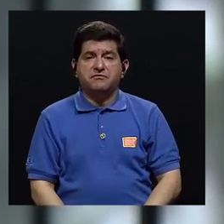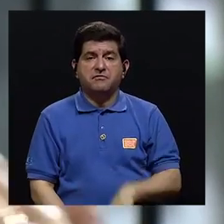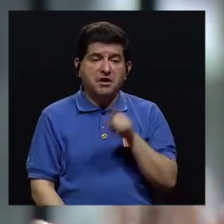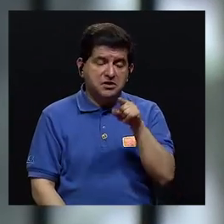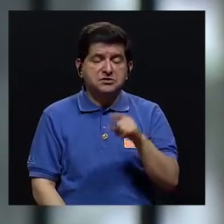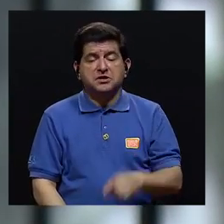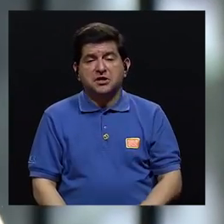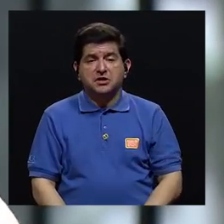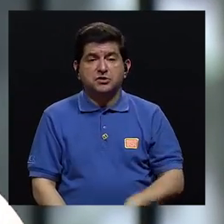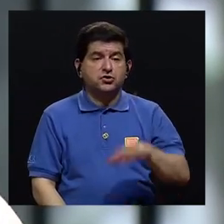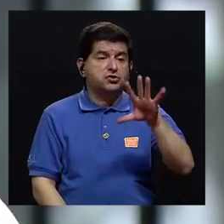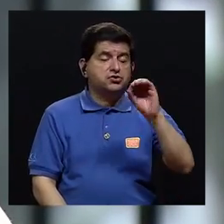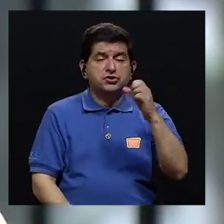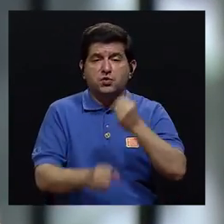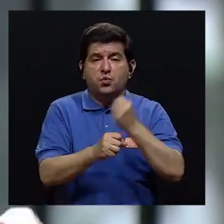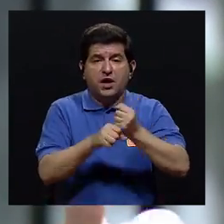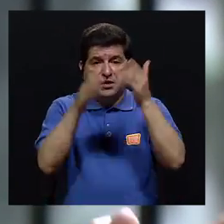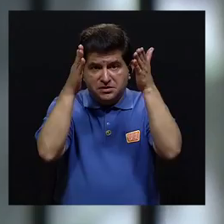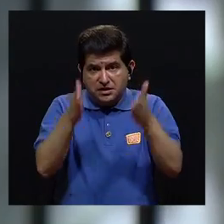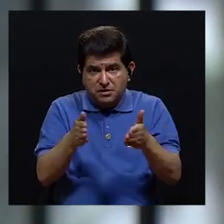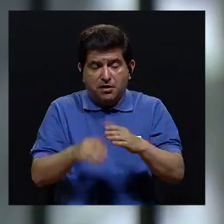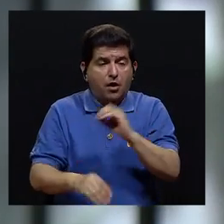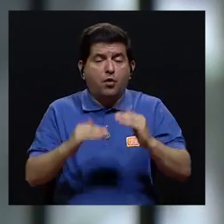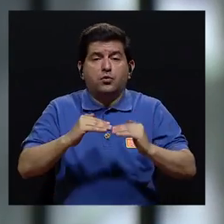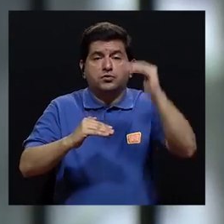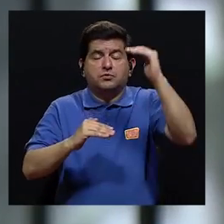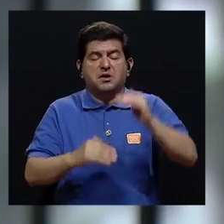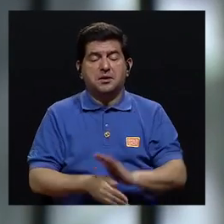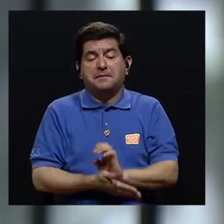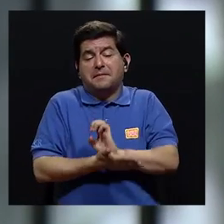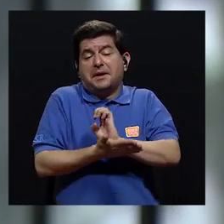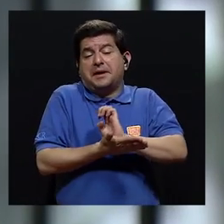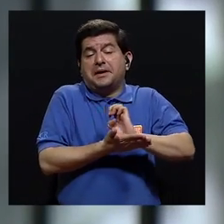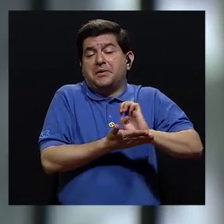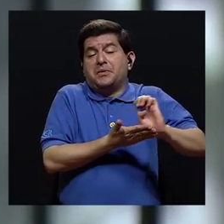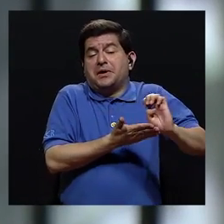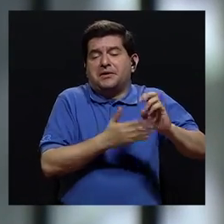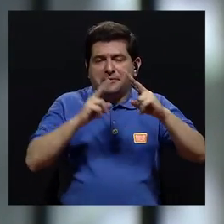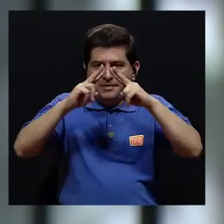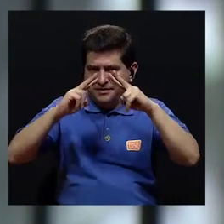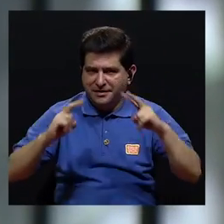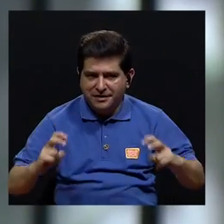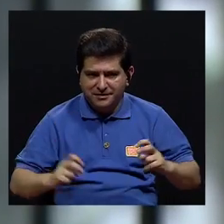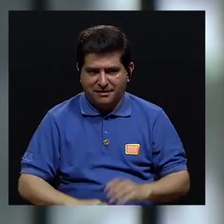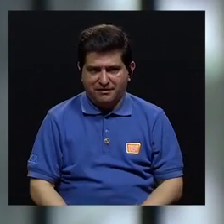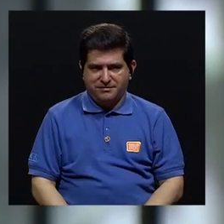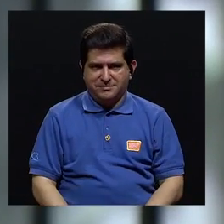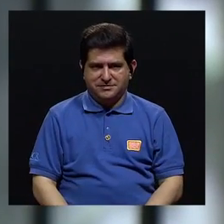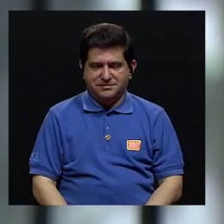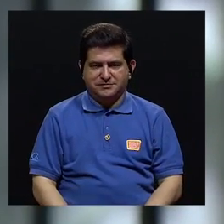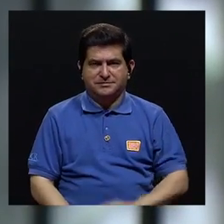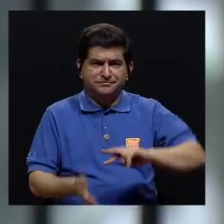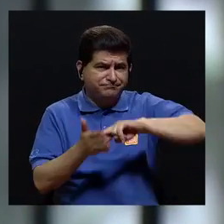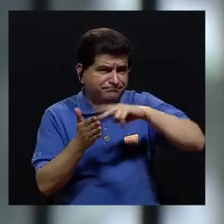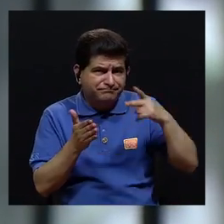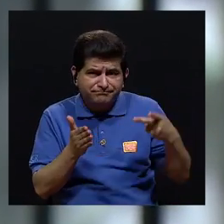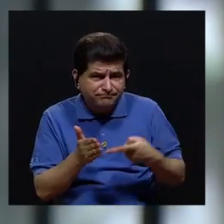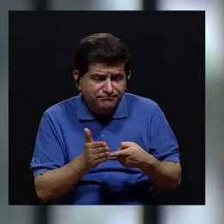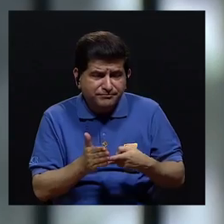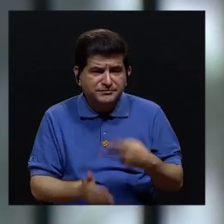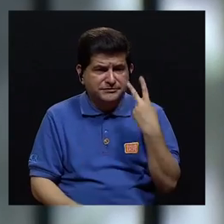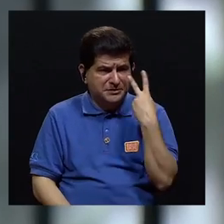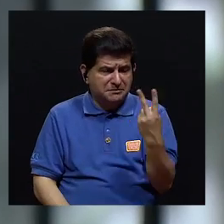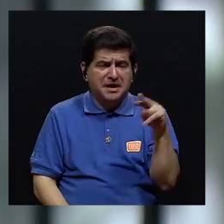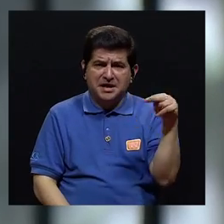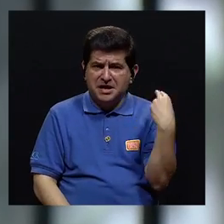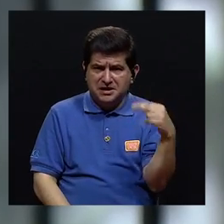podrán tener 50 empleados o más, y un poco evadiendo este tipo de análisis. Correcto. Y entonces sometiendo a, uno